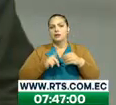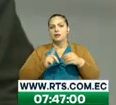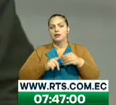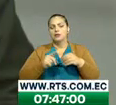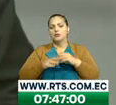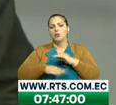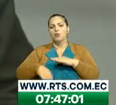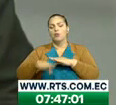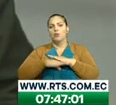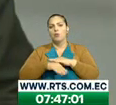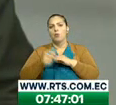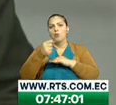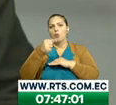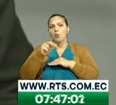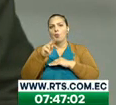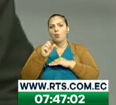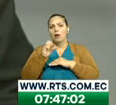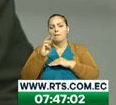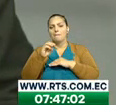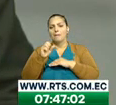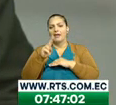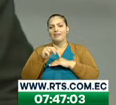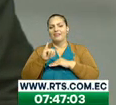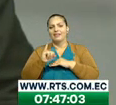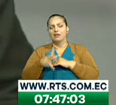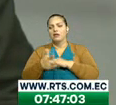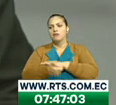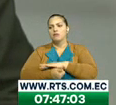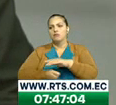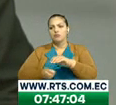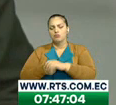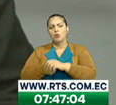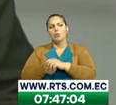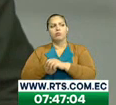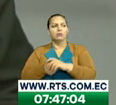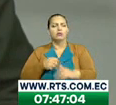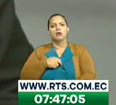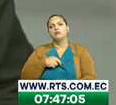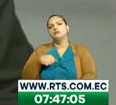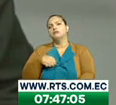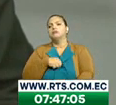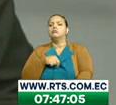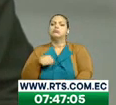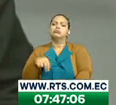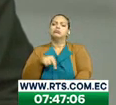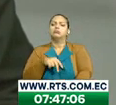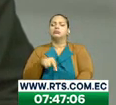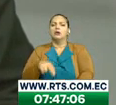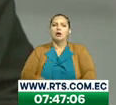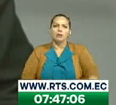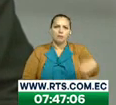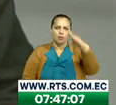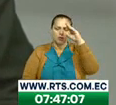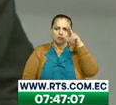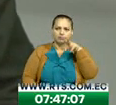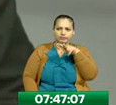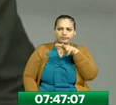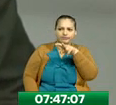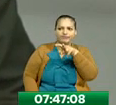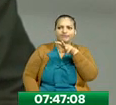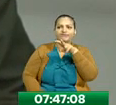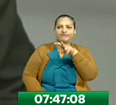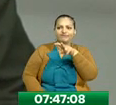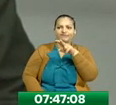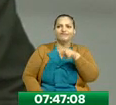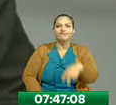Policía Nacional y las autoridades, a través de las políticas de gobierno de cero tolerancia y cero impunidad a estos delitos,